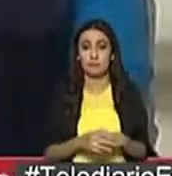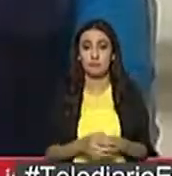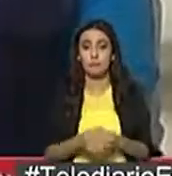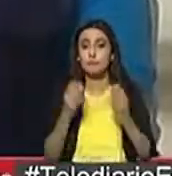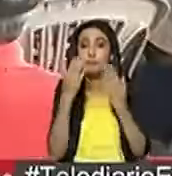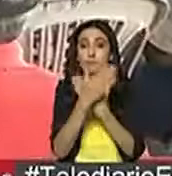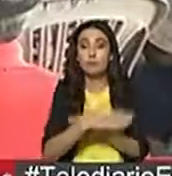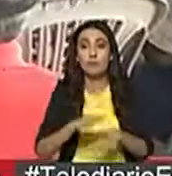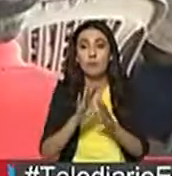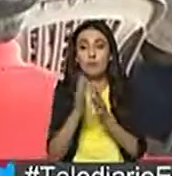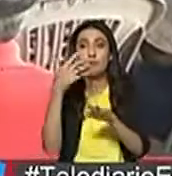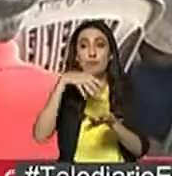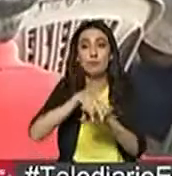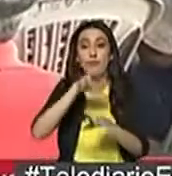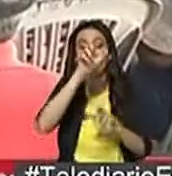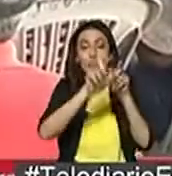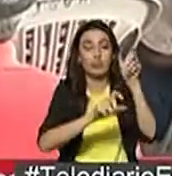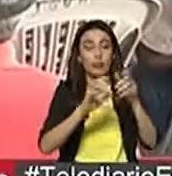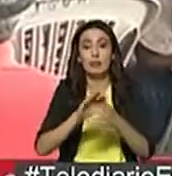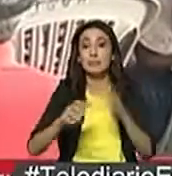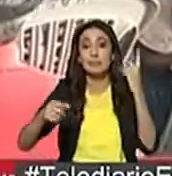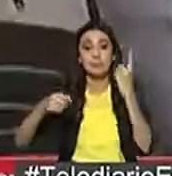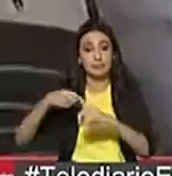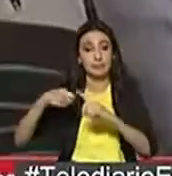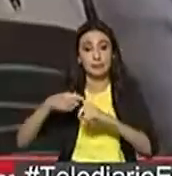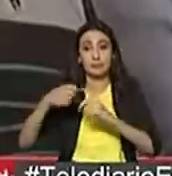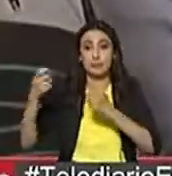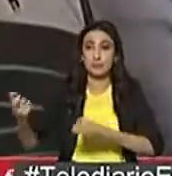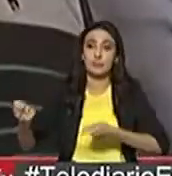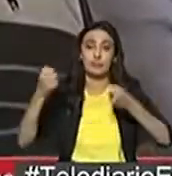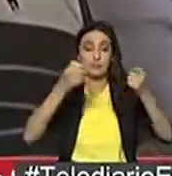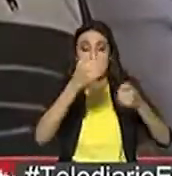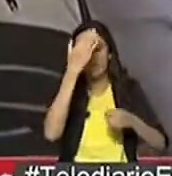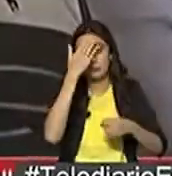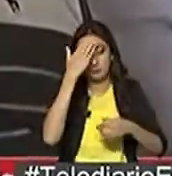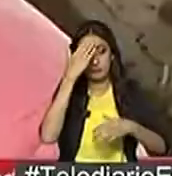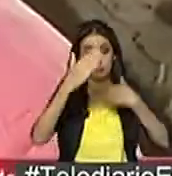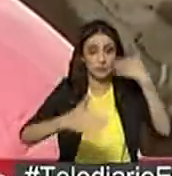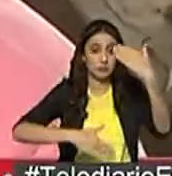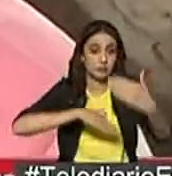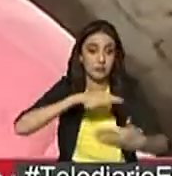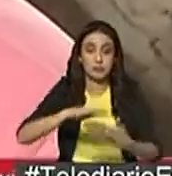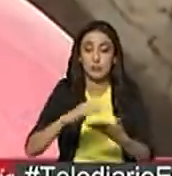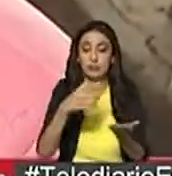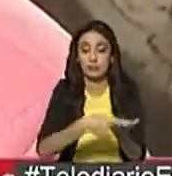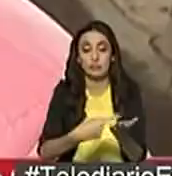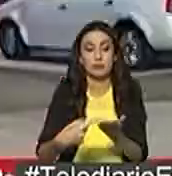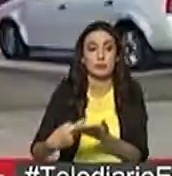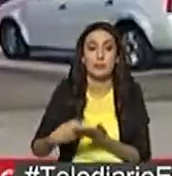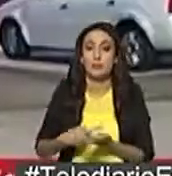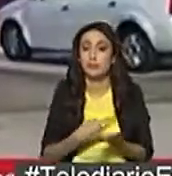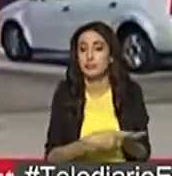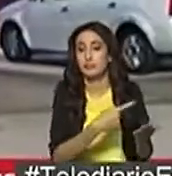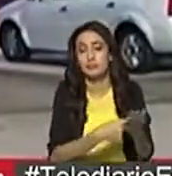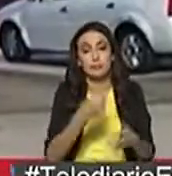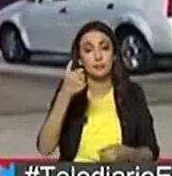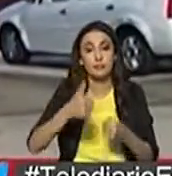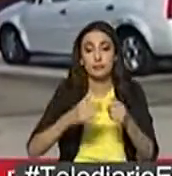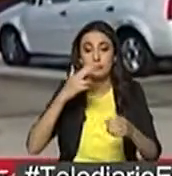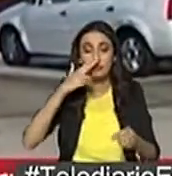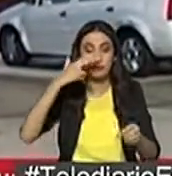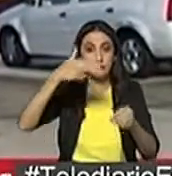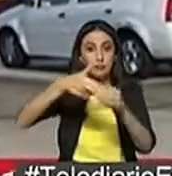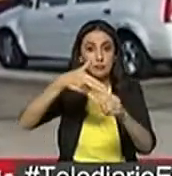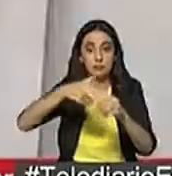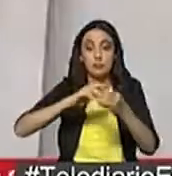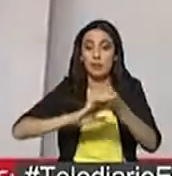noviembre, los integrantes de la FENOCIN se reunirán en Quito para definir su posición en las mesas de diálogo sobre la focalización de subsidios a los combustibles,